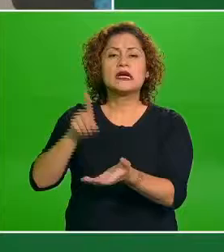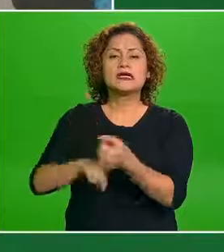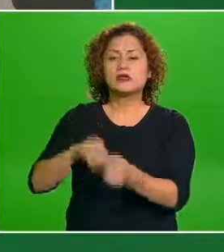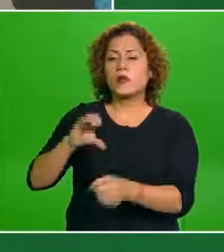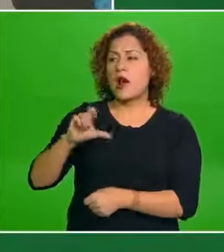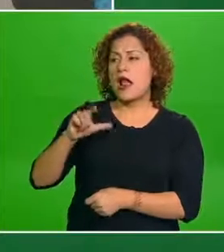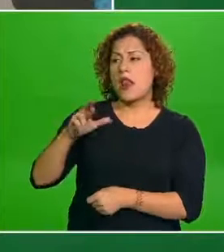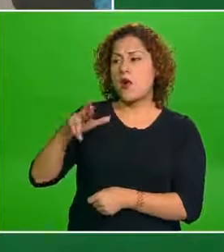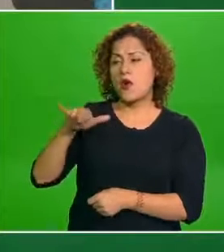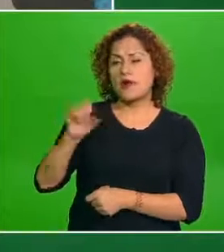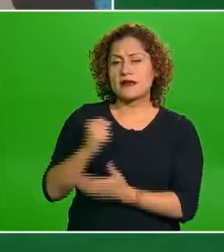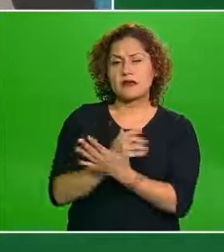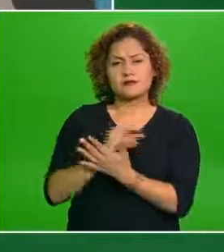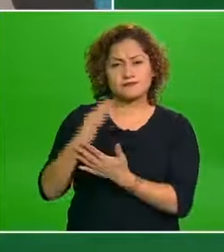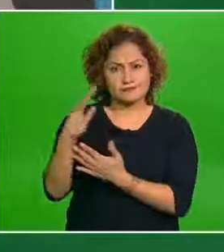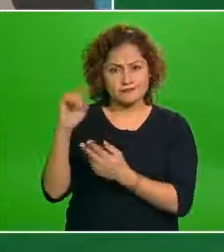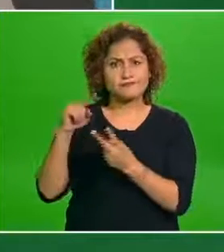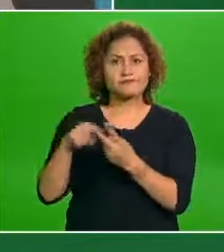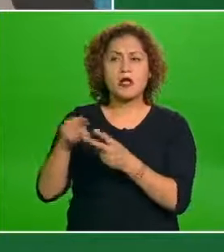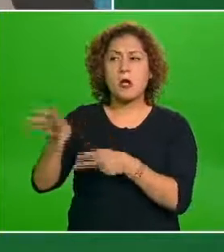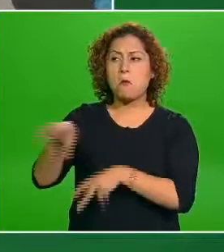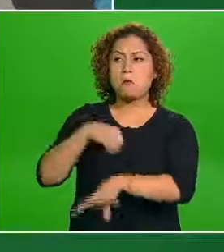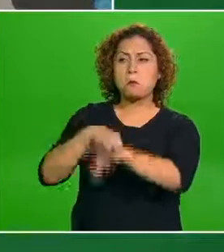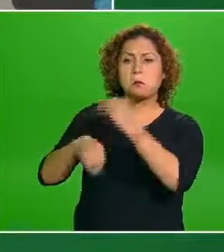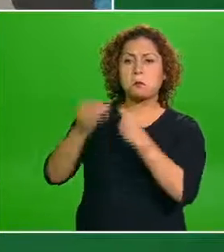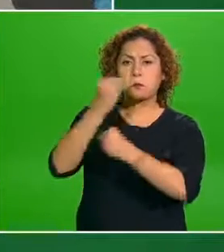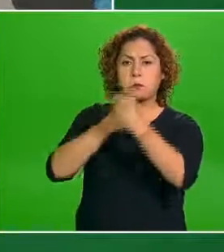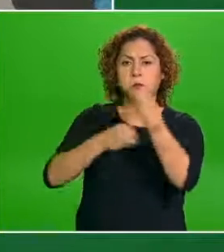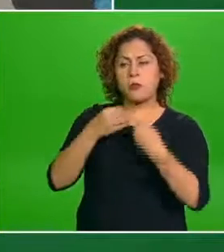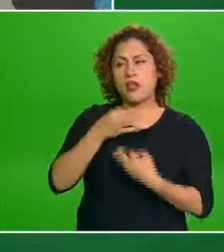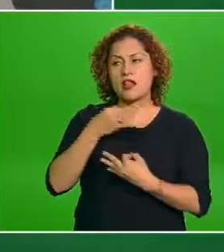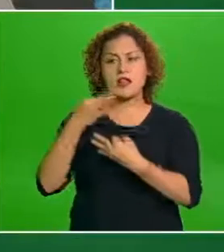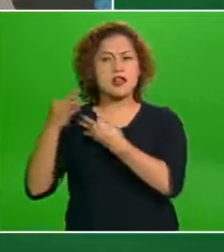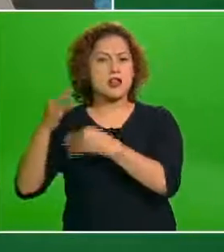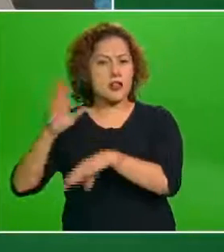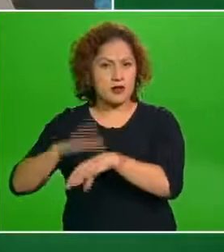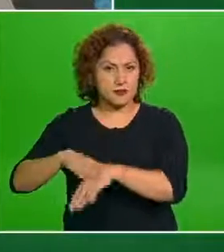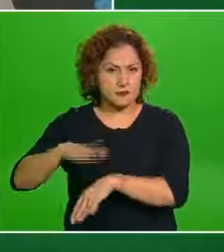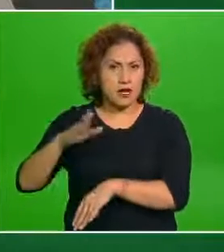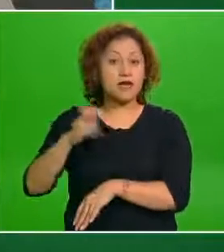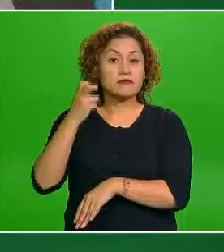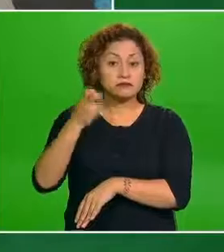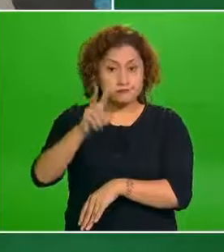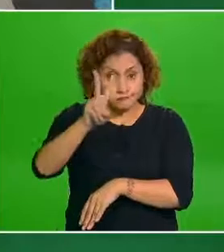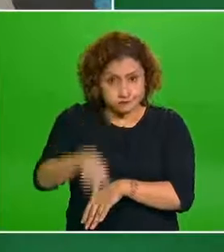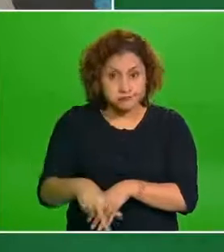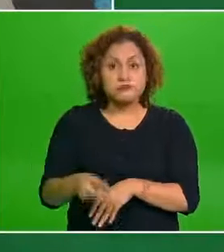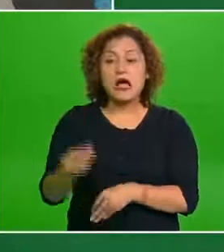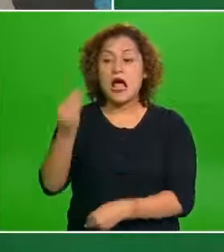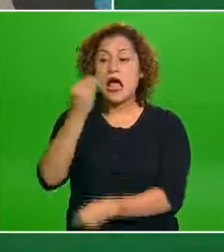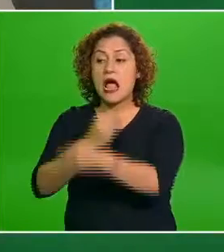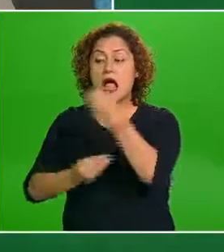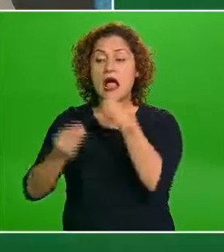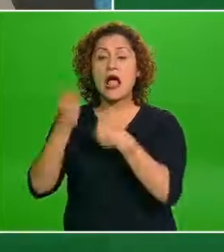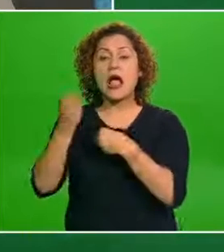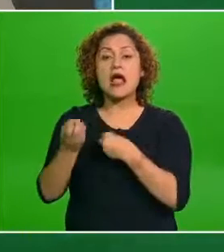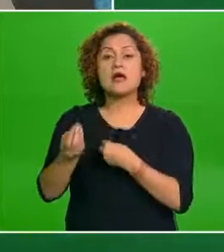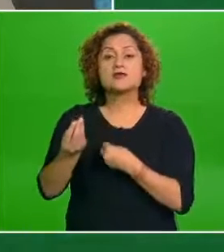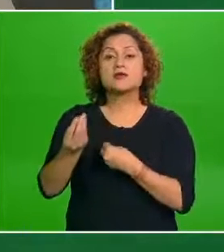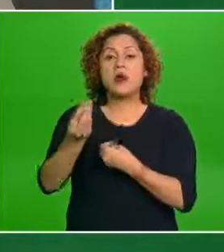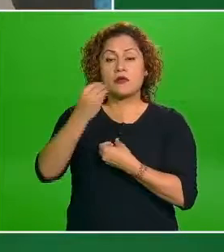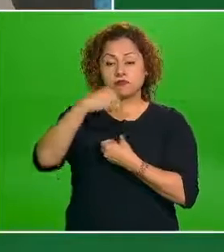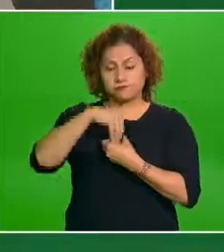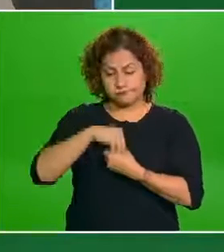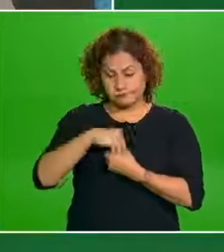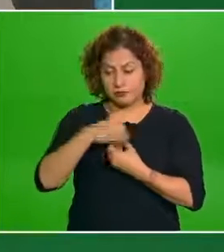fácil acceso y son sustancias que nos provocan querer consumir más. Es decir, se genera como una especie de